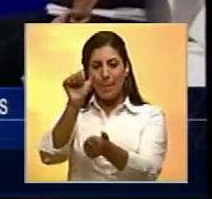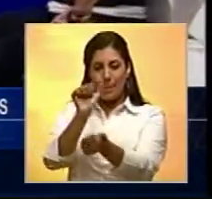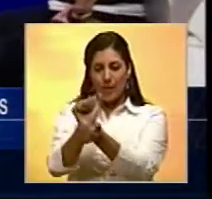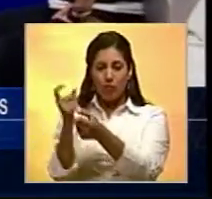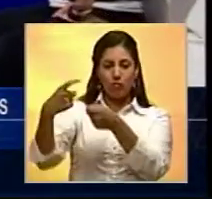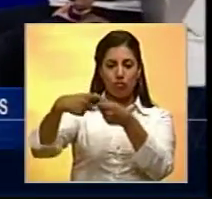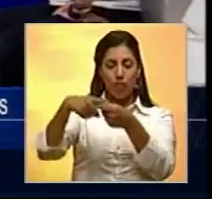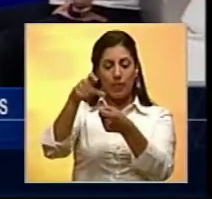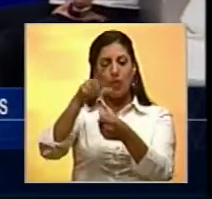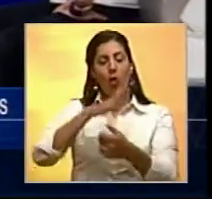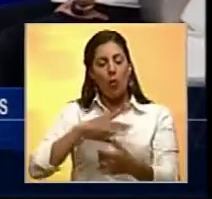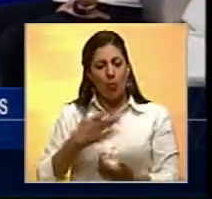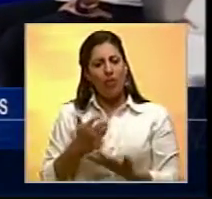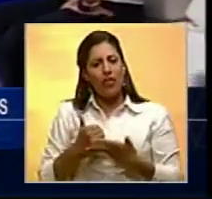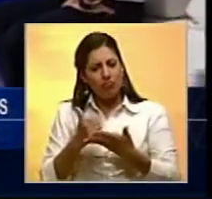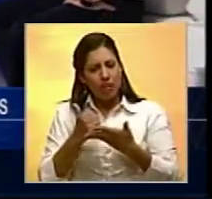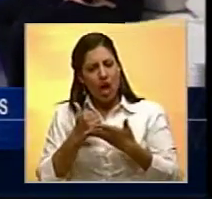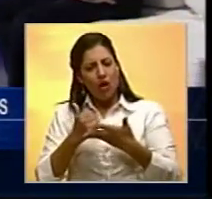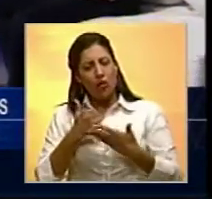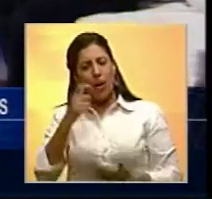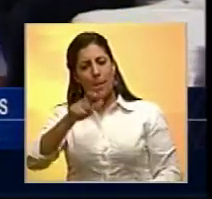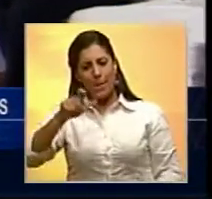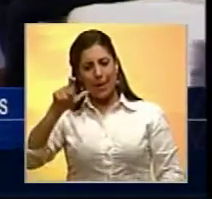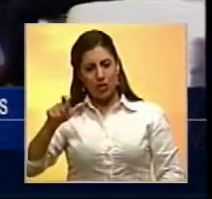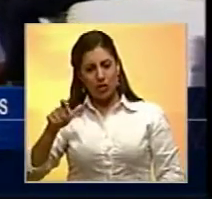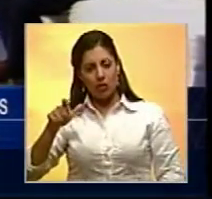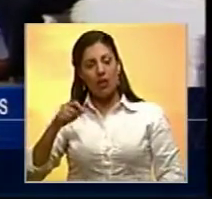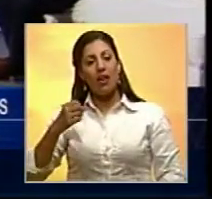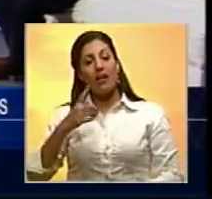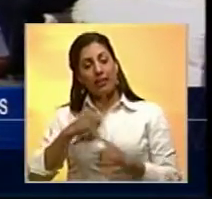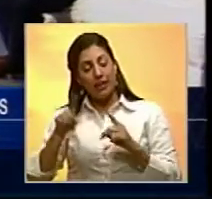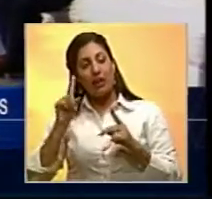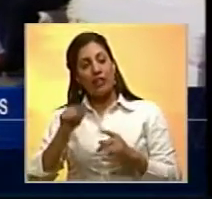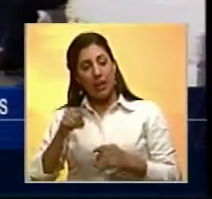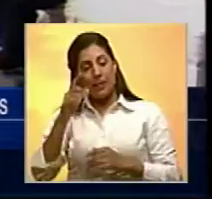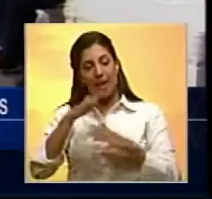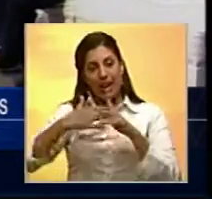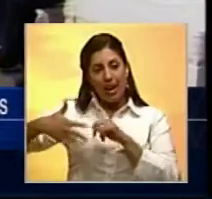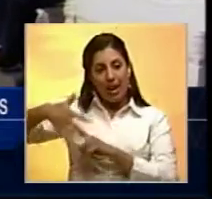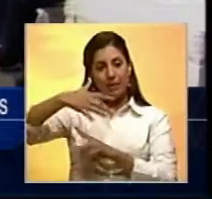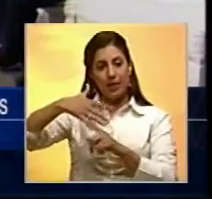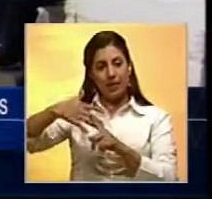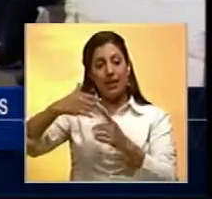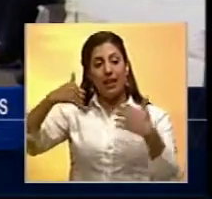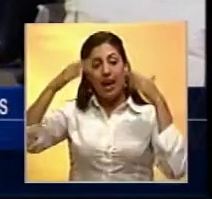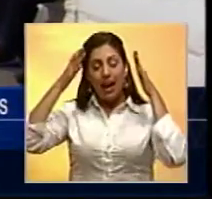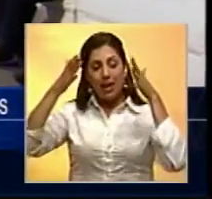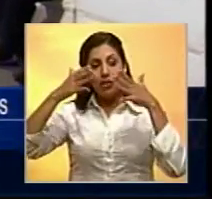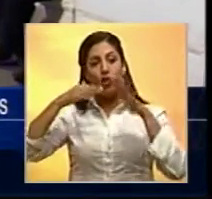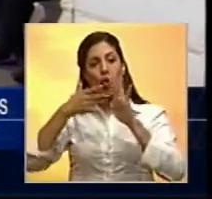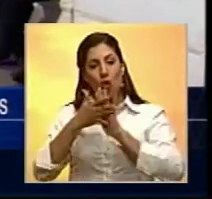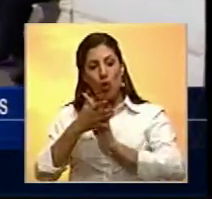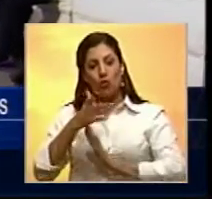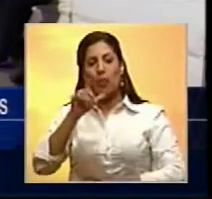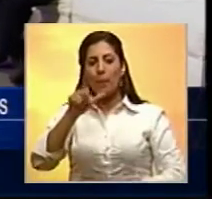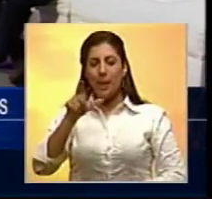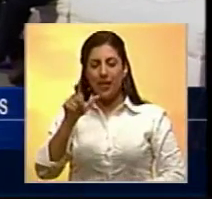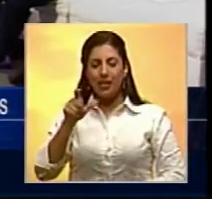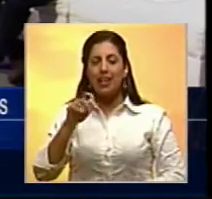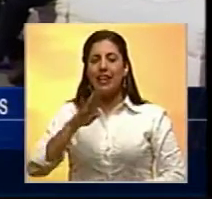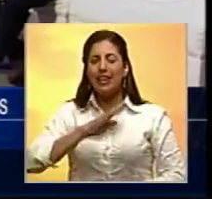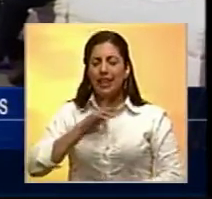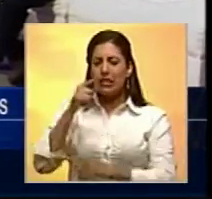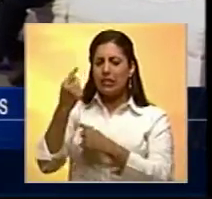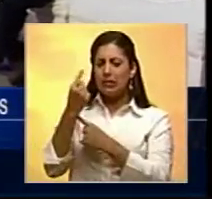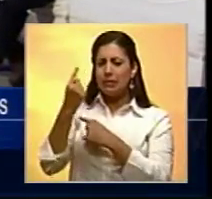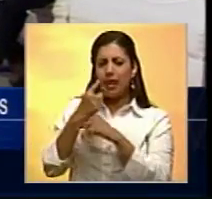libertad, permite ayudar no solo a los individuos en esta condición, sino también a su entorno. Enfatizó que a través del rugby se les ha